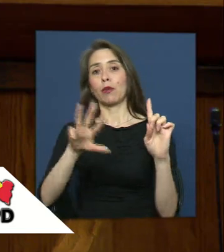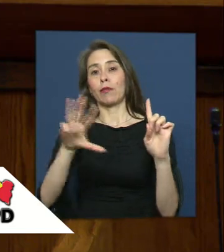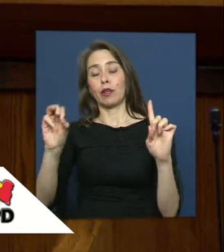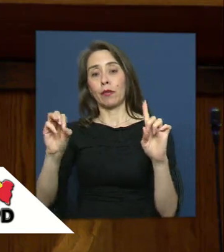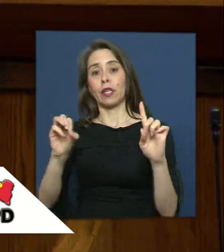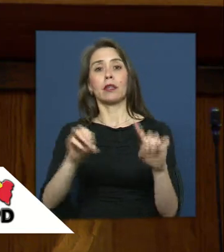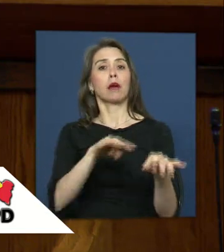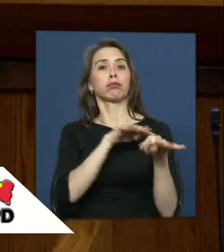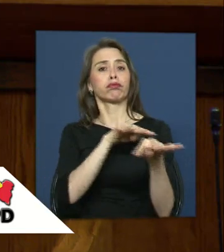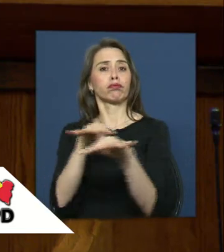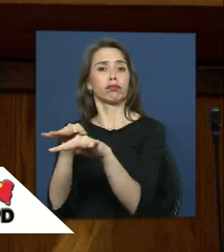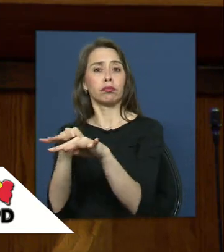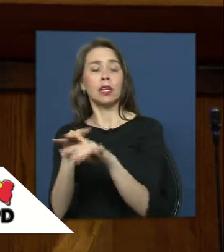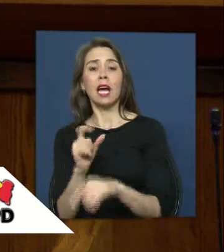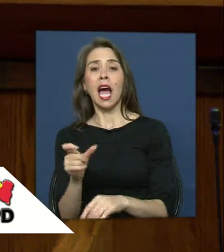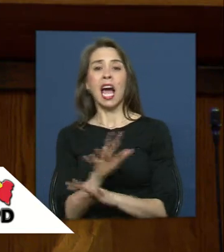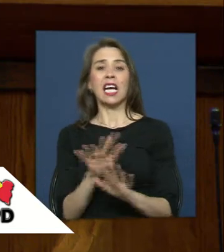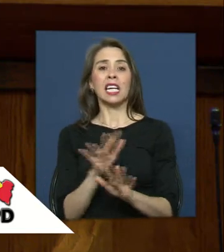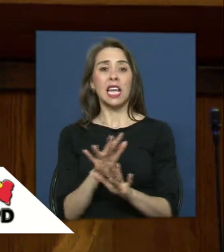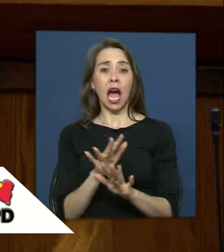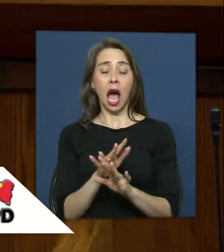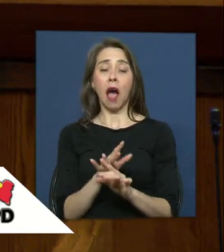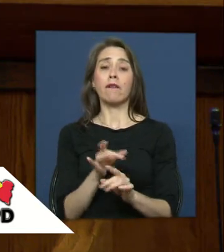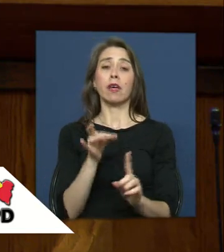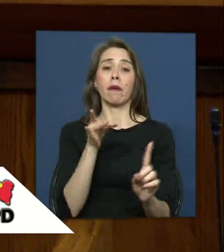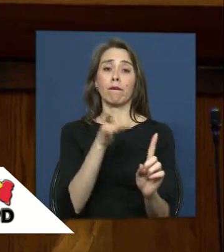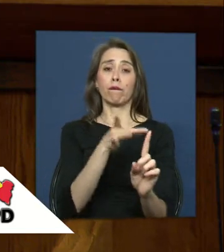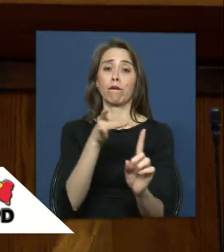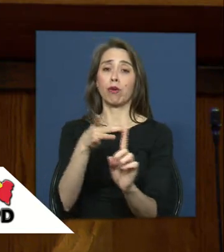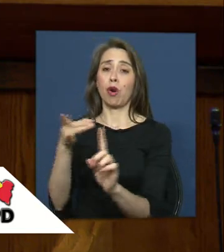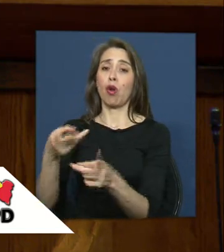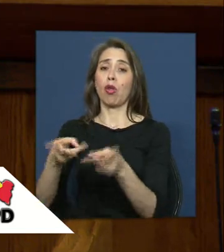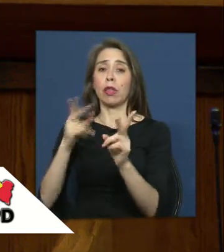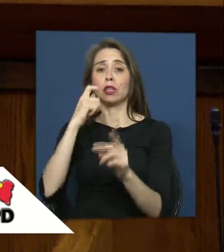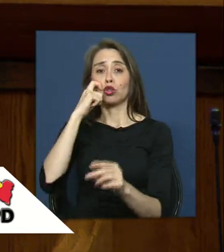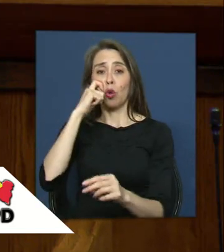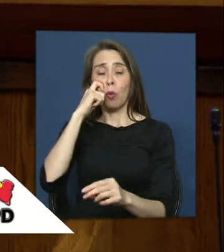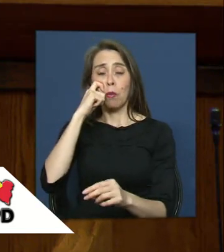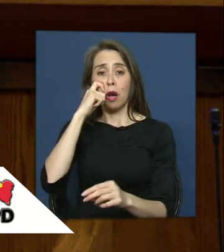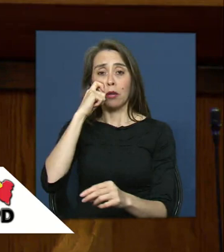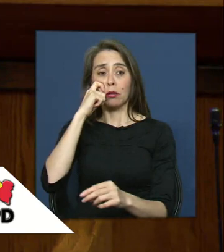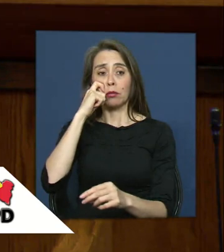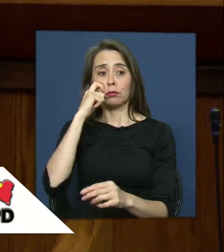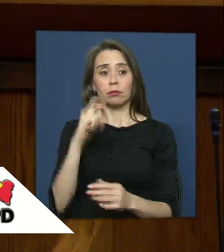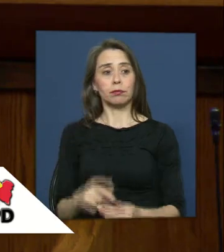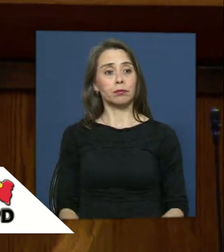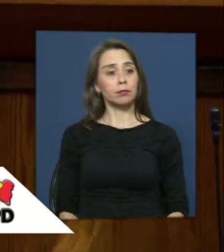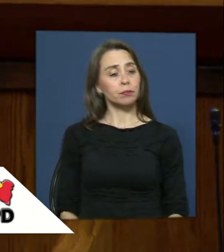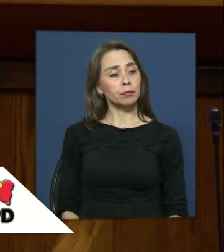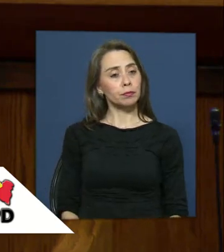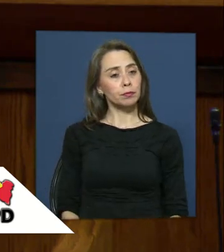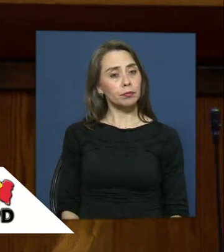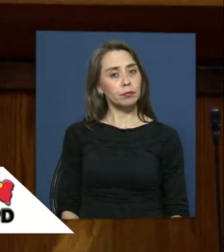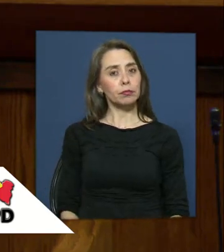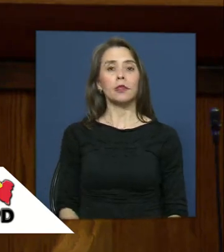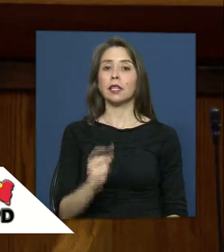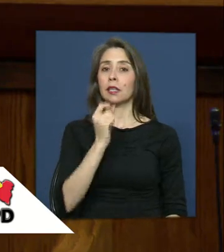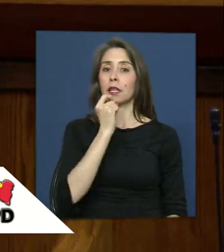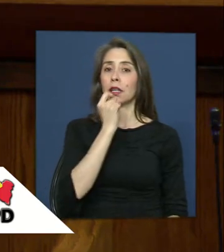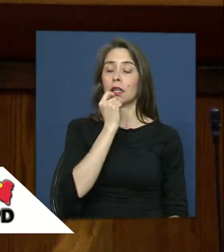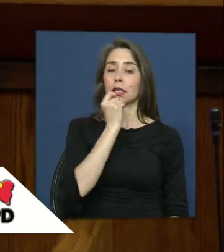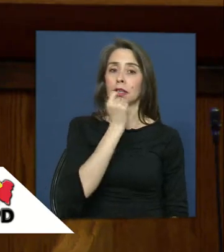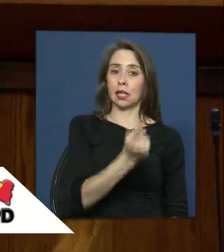graves, extendidas y sistemáticas violaciones de los derechos humanos que fueron anunciadas y denunciadas